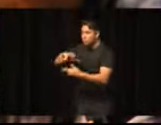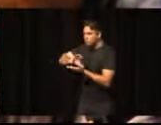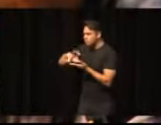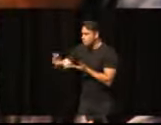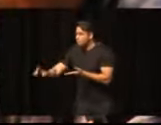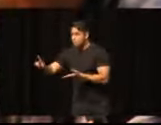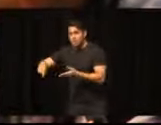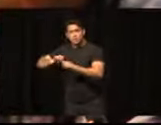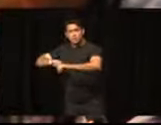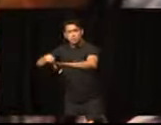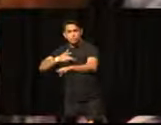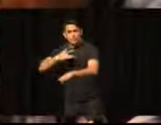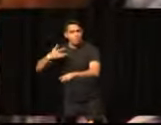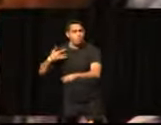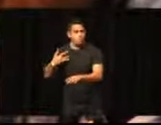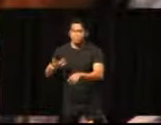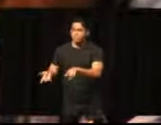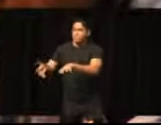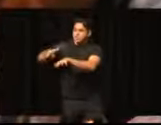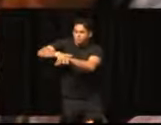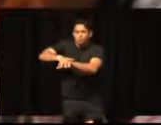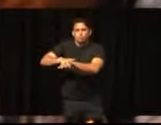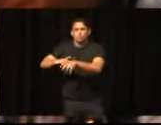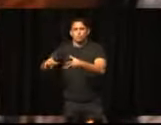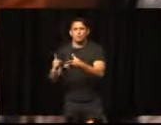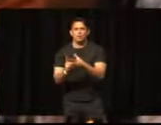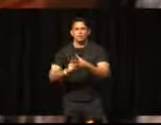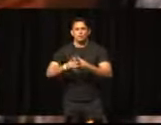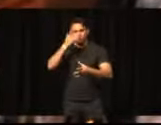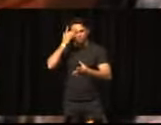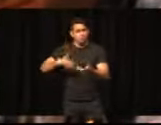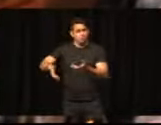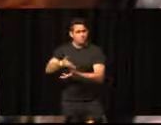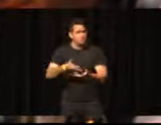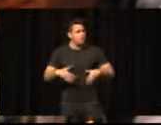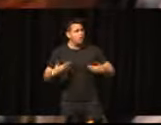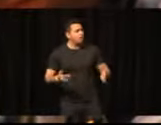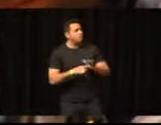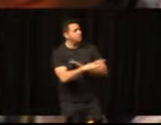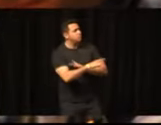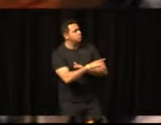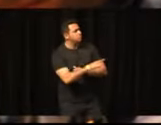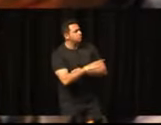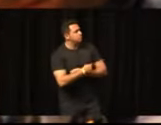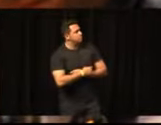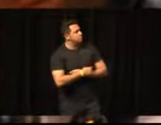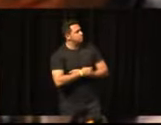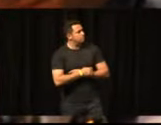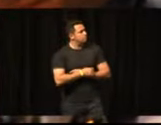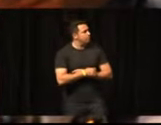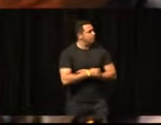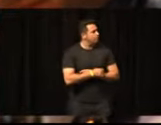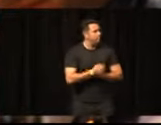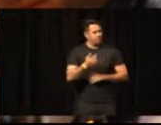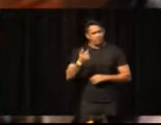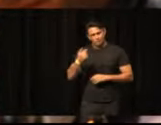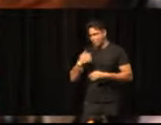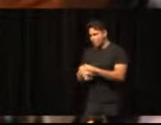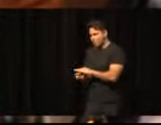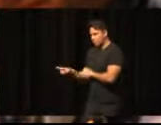invirtiendo también en educación, salud e inclusión del individuo en la sociedad. Yo extendería eso inclusive a